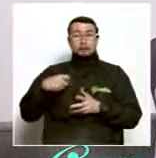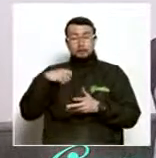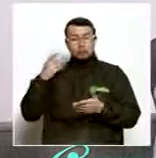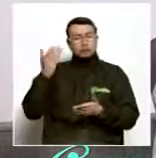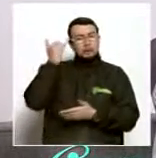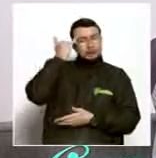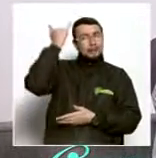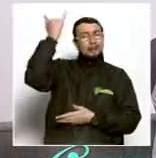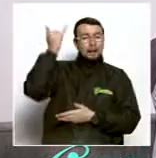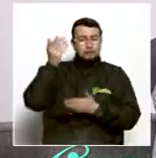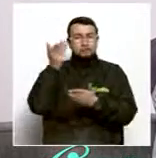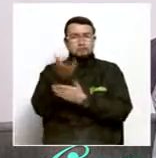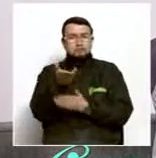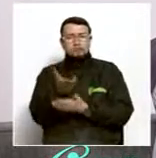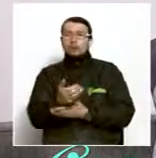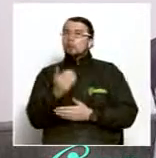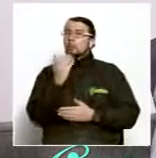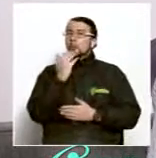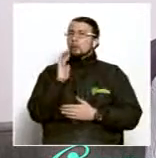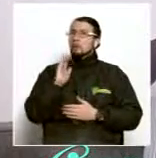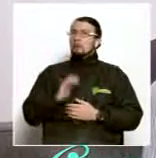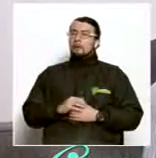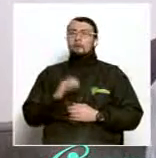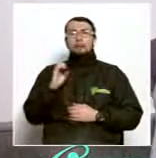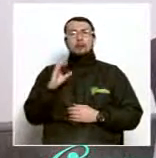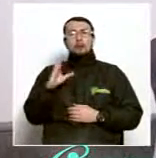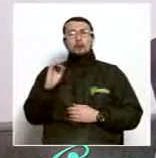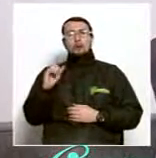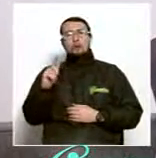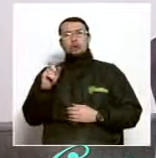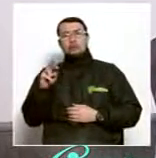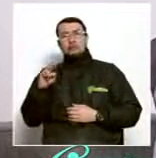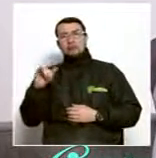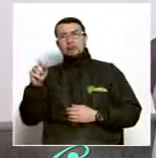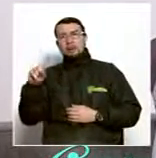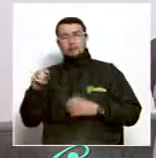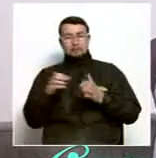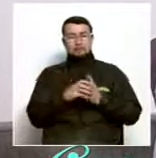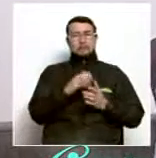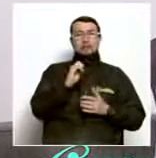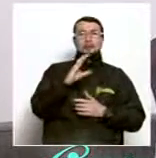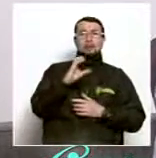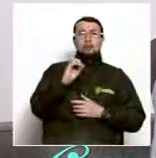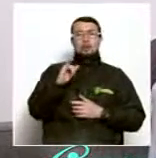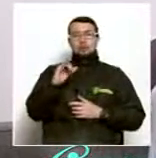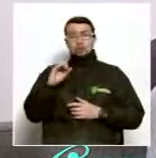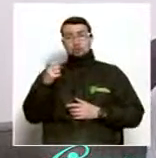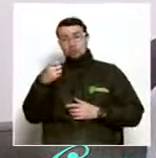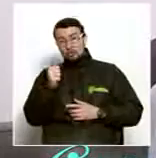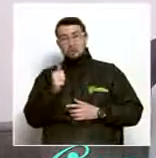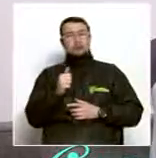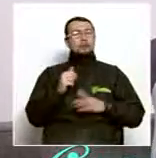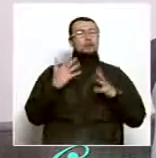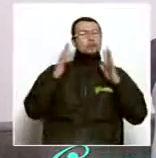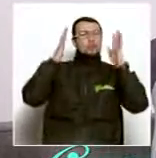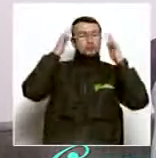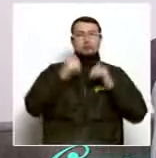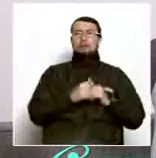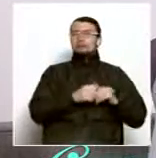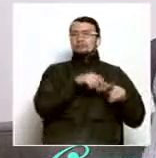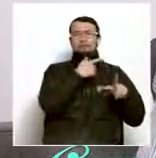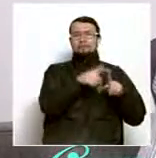propias como son las ecoferias, los ecoyoga festivales, los Chasqui Fest, y